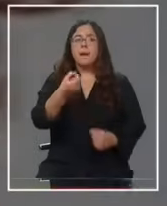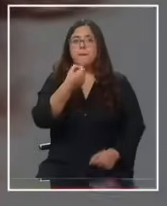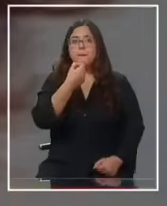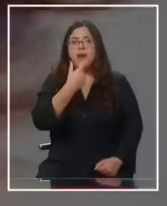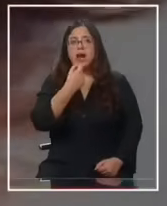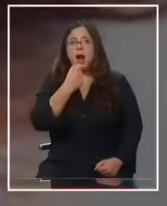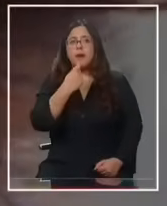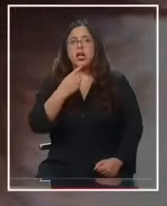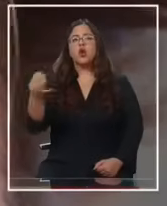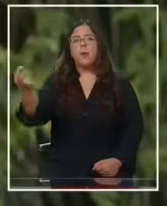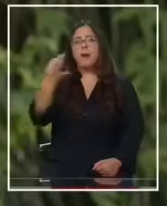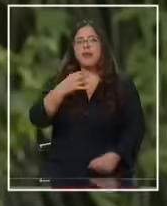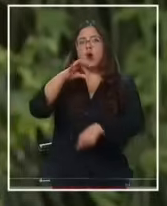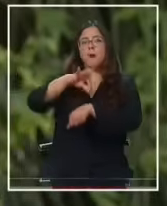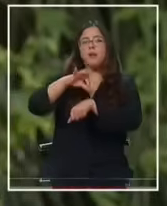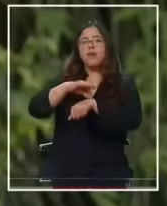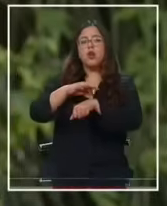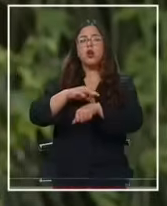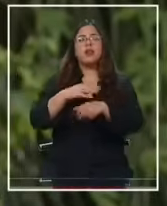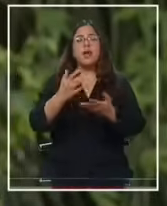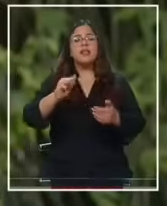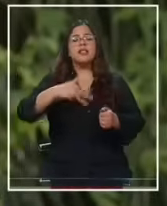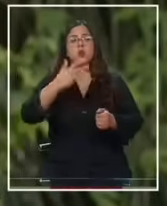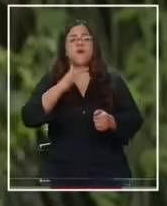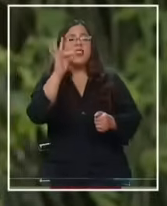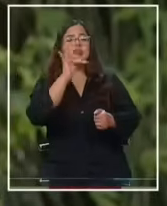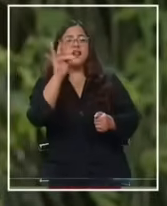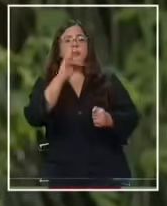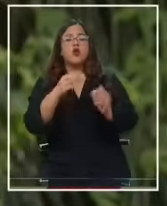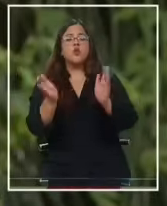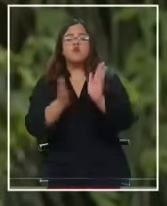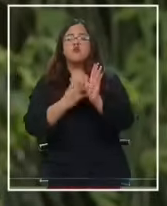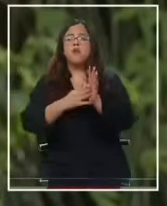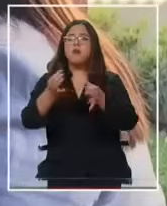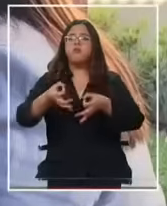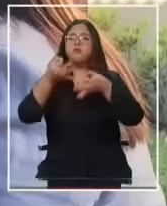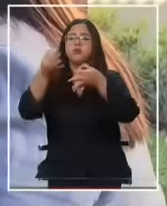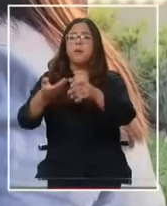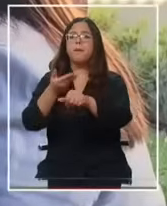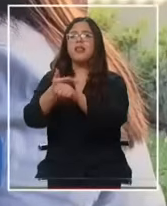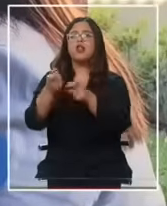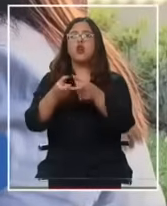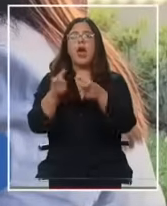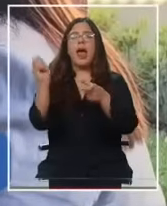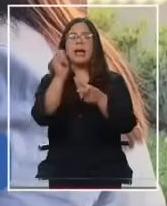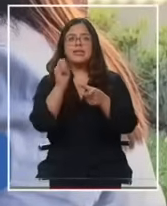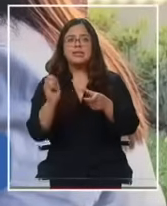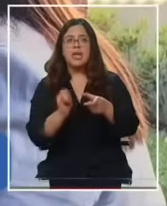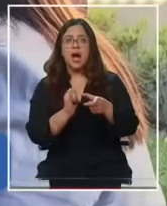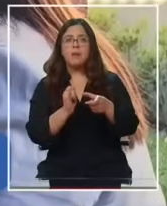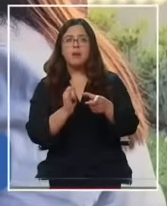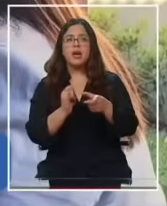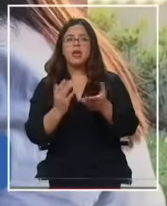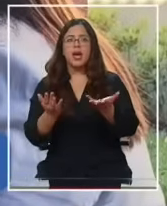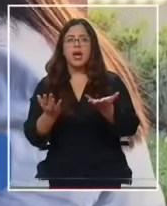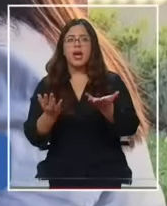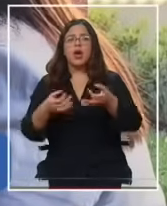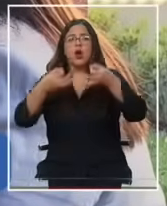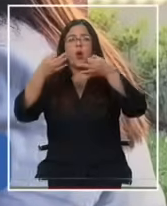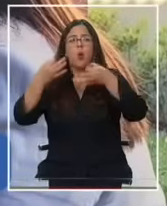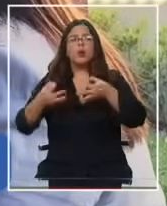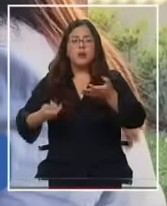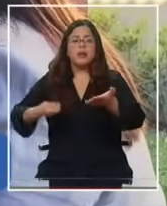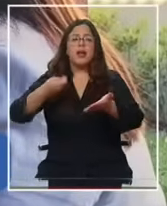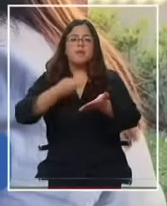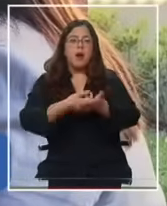El día 19 de febrero se envían todos esos antecedentes solicitando al ISAPRE, en el fondo, la cobertura